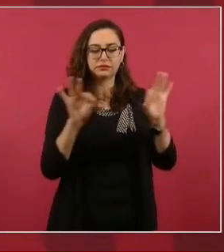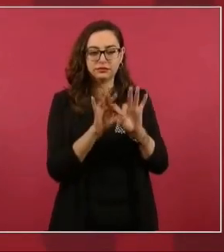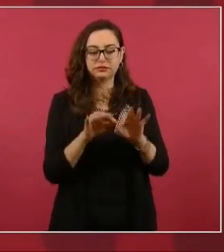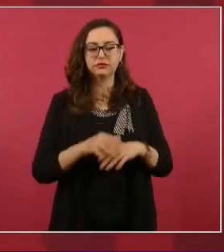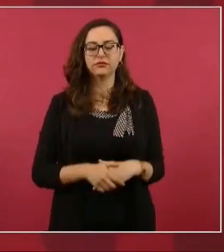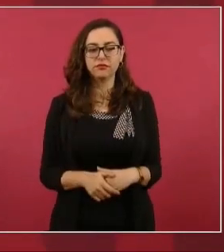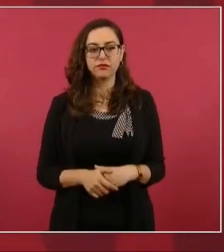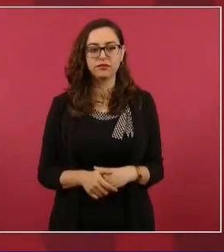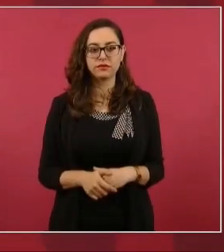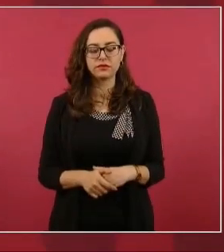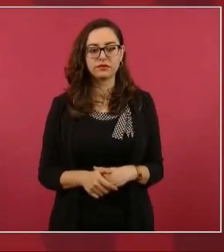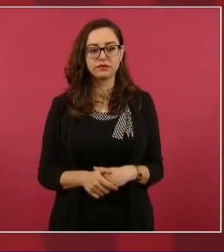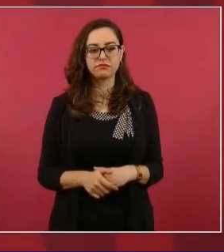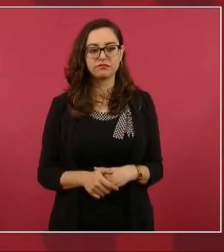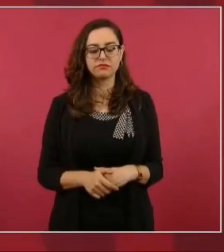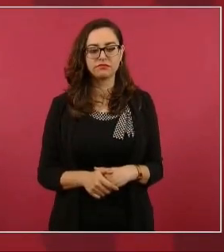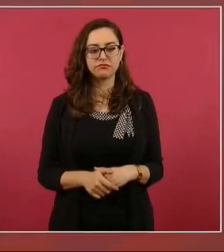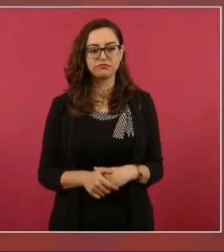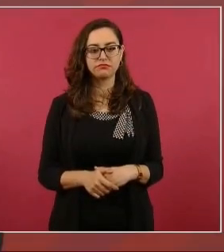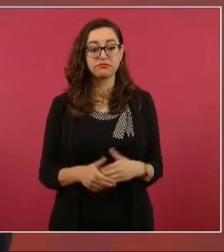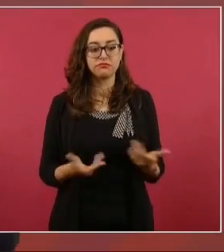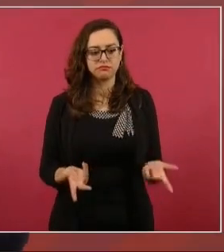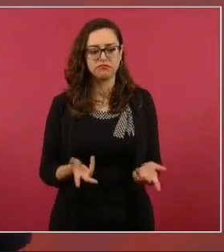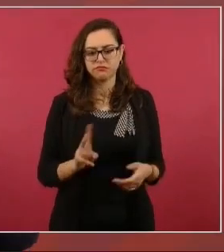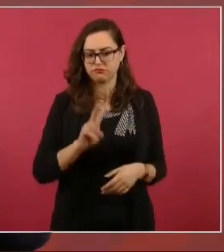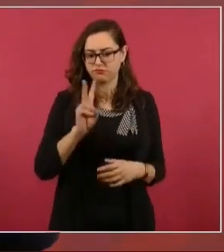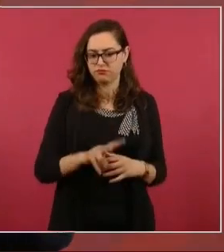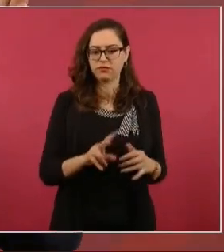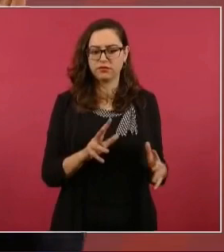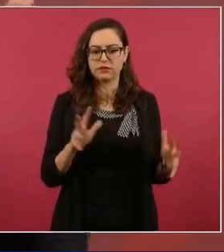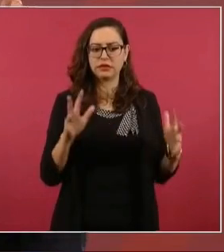muy importante, sobre todo